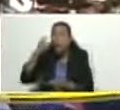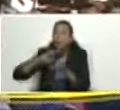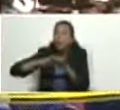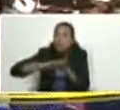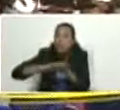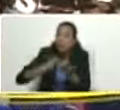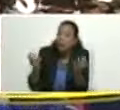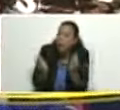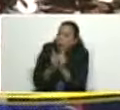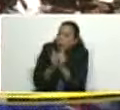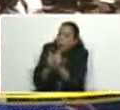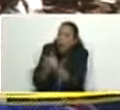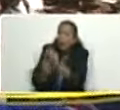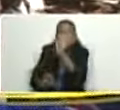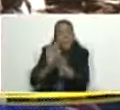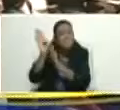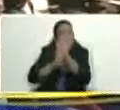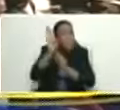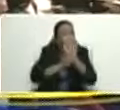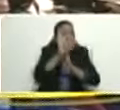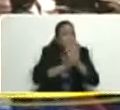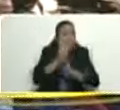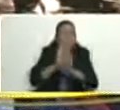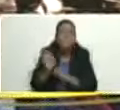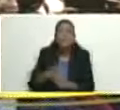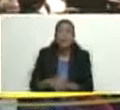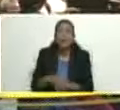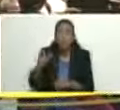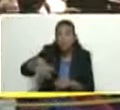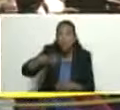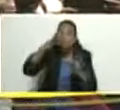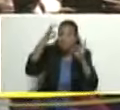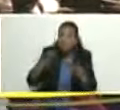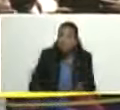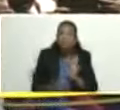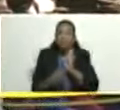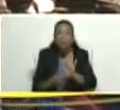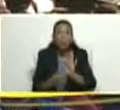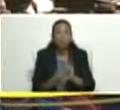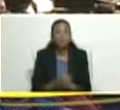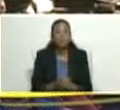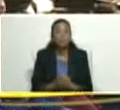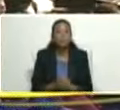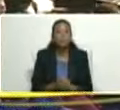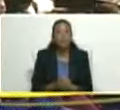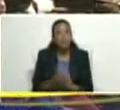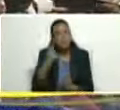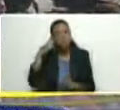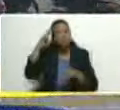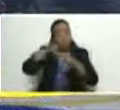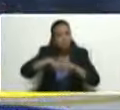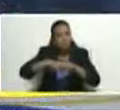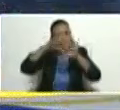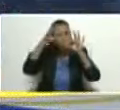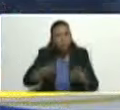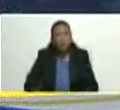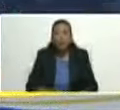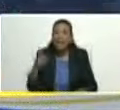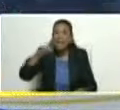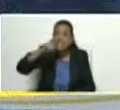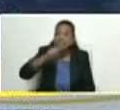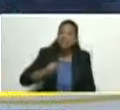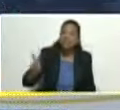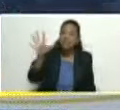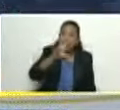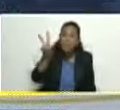para acompañar, para avanzar y para definitivamente sentar las bases de la Venezuela que de